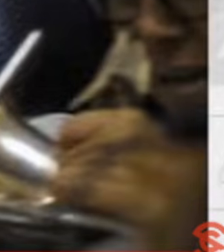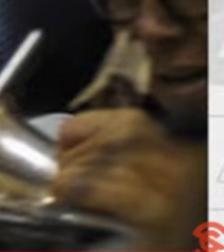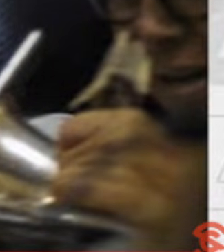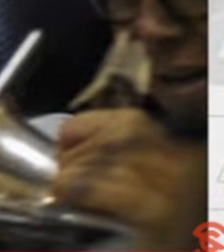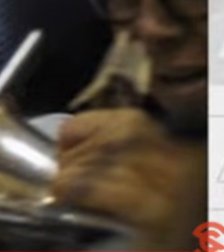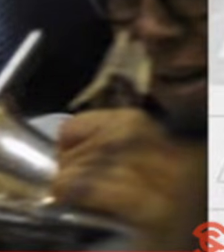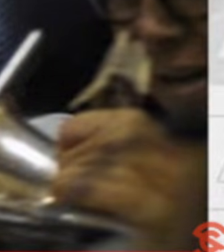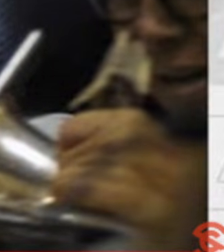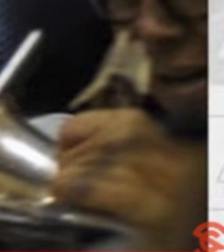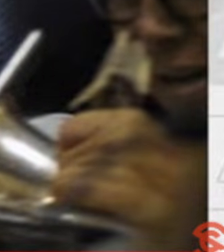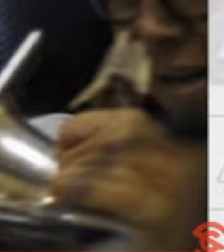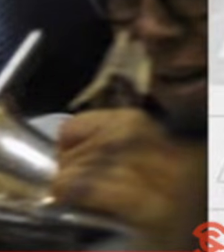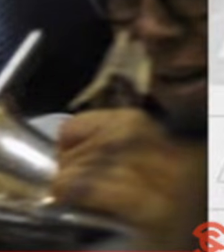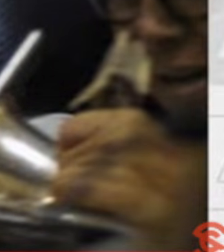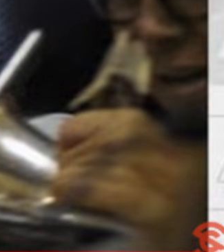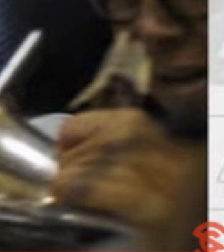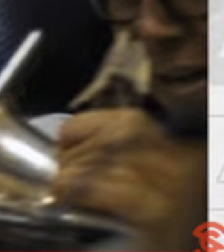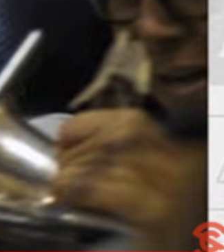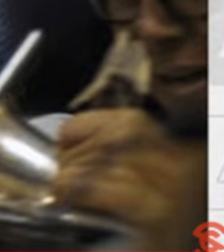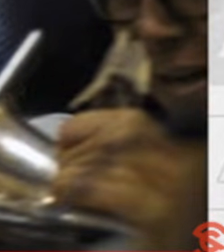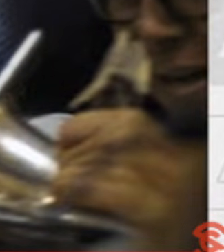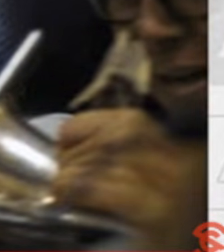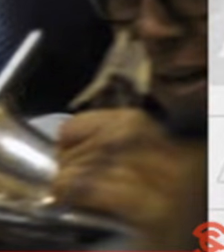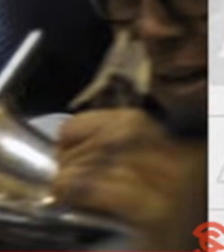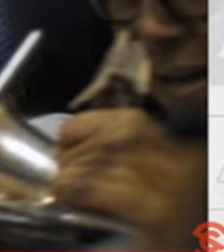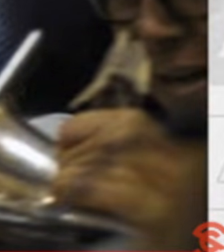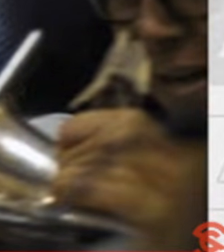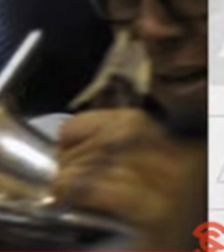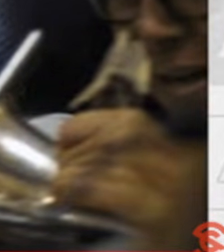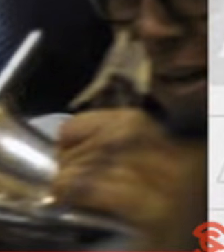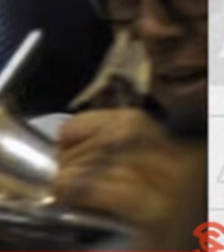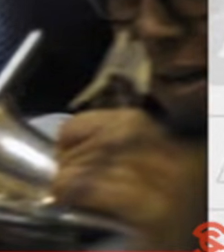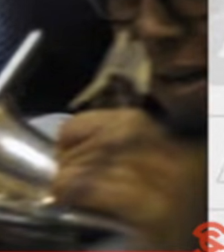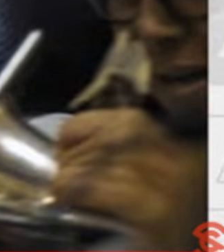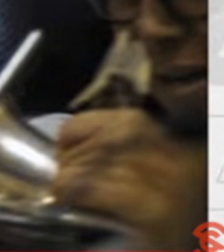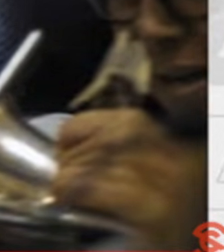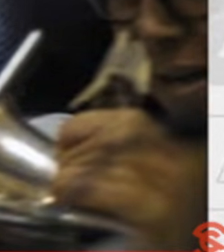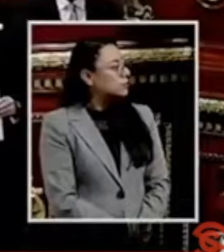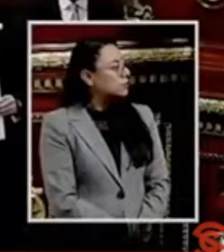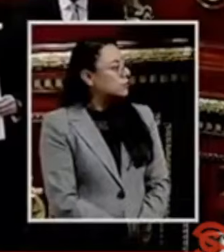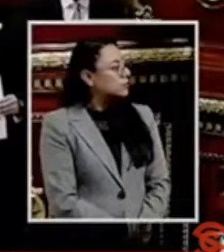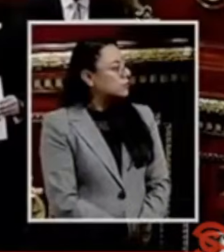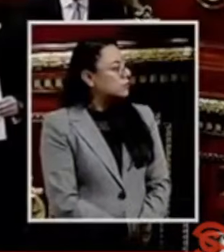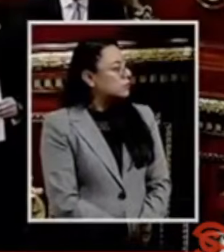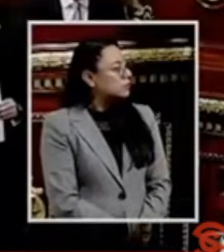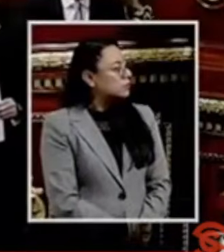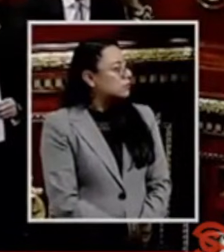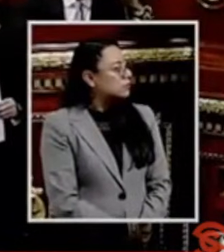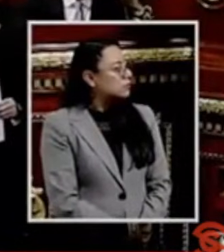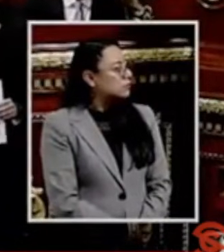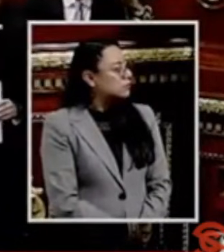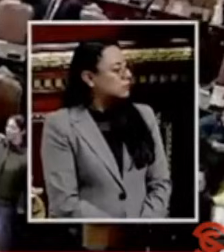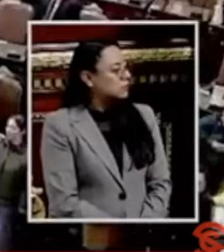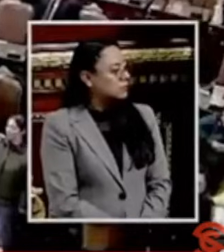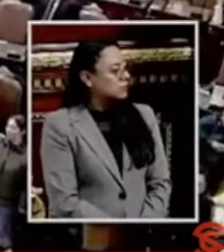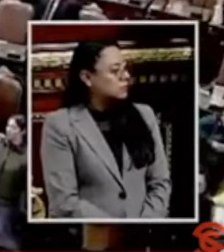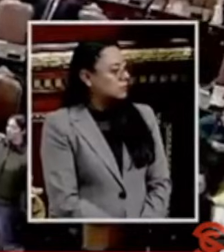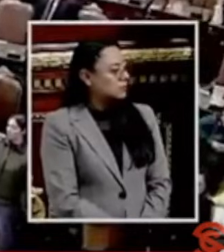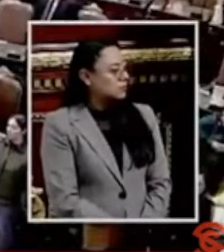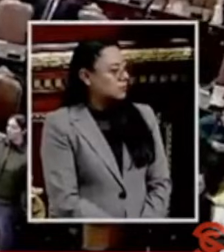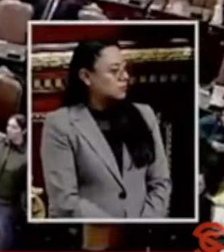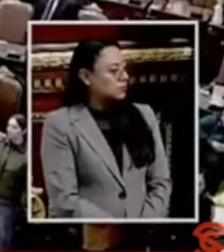en verdad, lamento profundamente todos estos hechos de violencia que se vieron en el Congreso de la